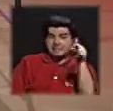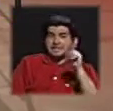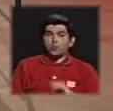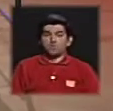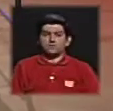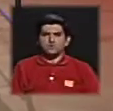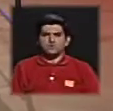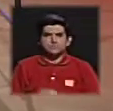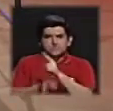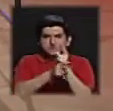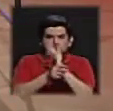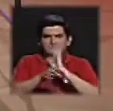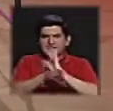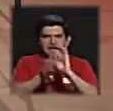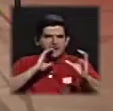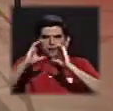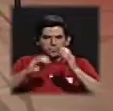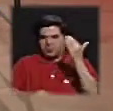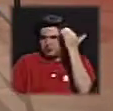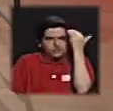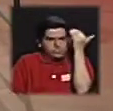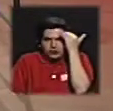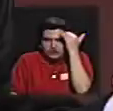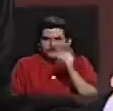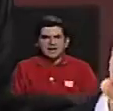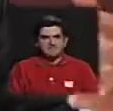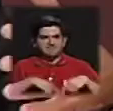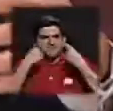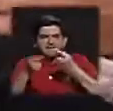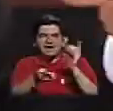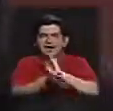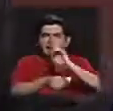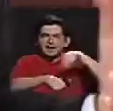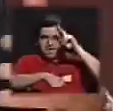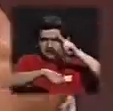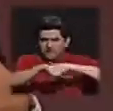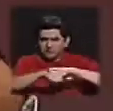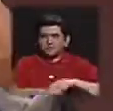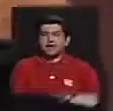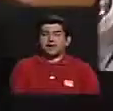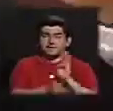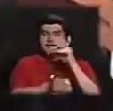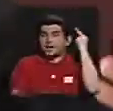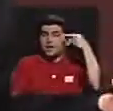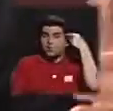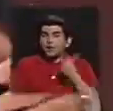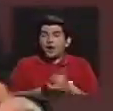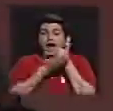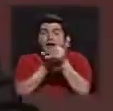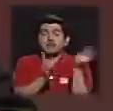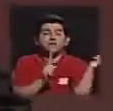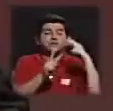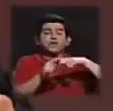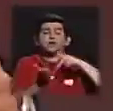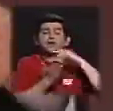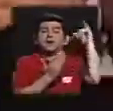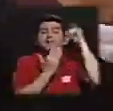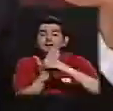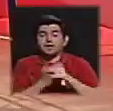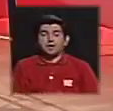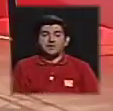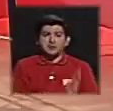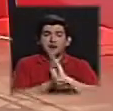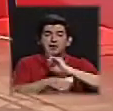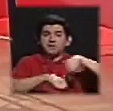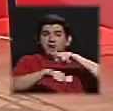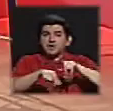si la SUTEL no sabe y van a un Banco Nacional, a un banco del Estado, para que los ayude a ejecutar los proyectos, y el Banco